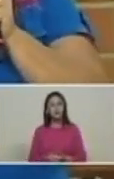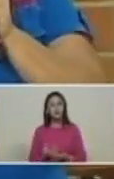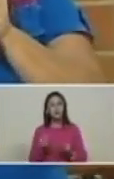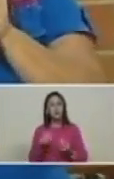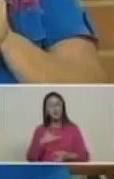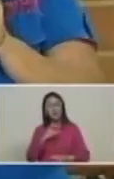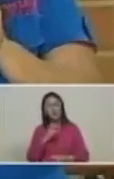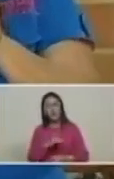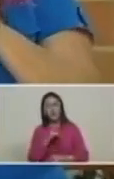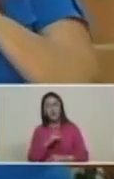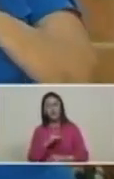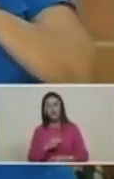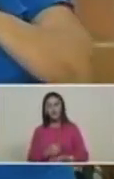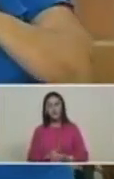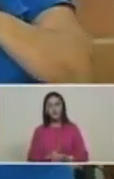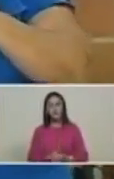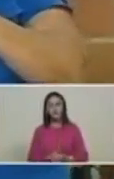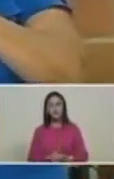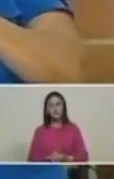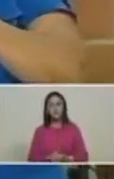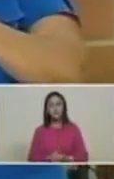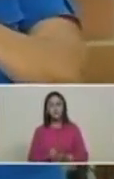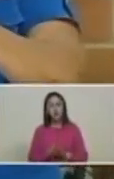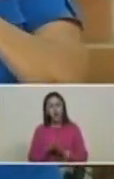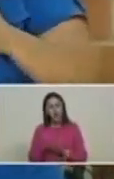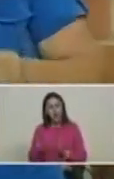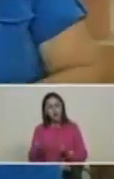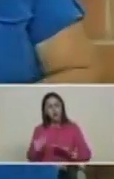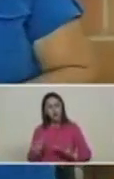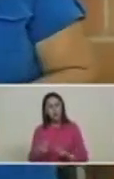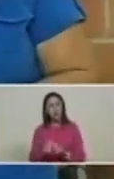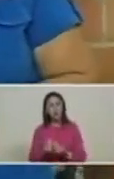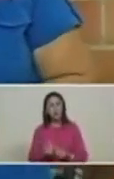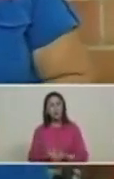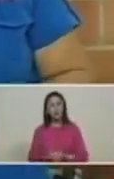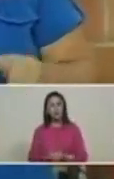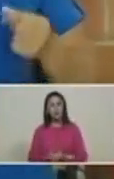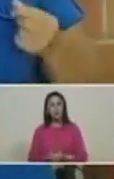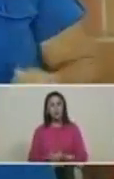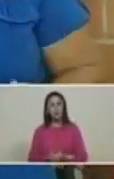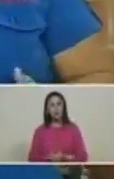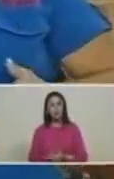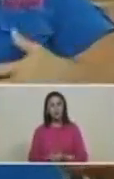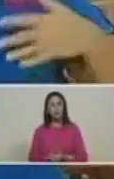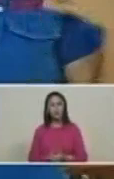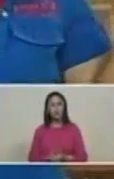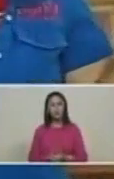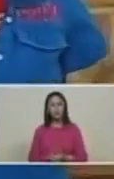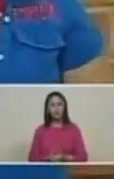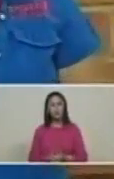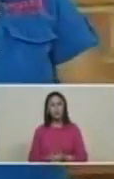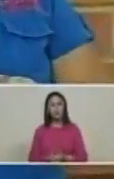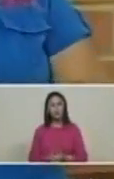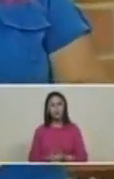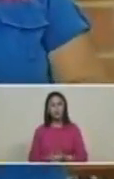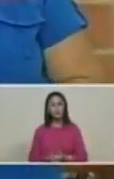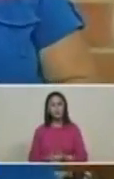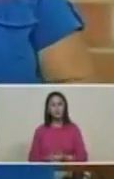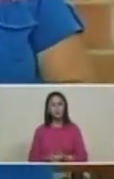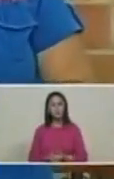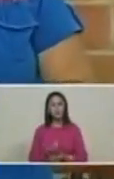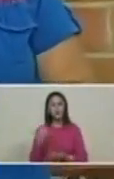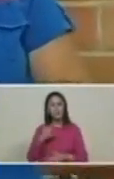cómo seguir, y cómo no seguir al lado de usted, que es un hombre tan valioso y que cuando nos quitaron a